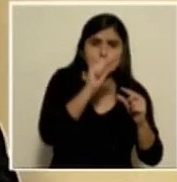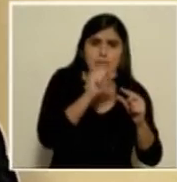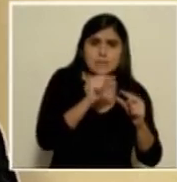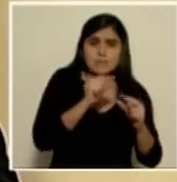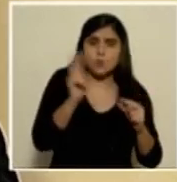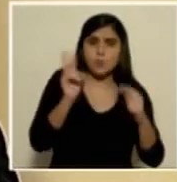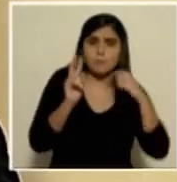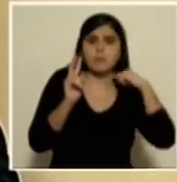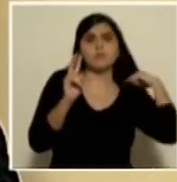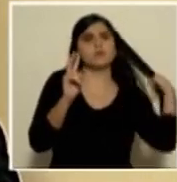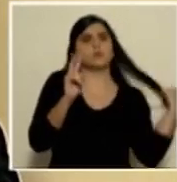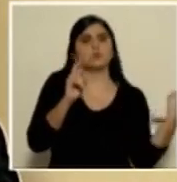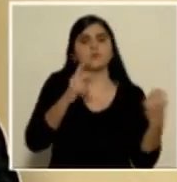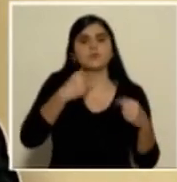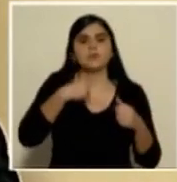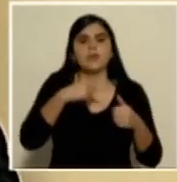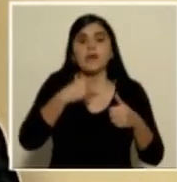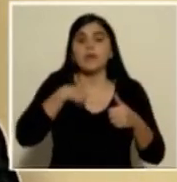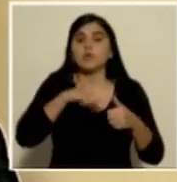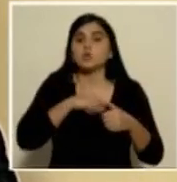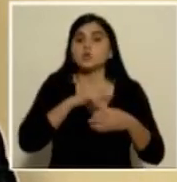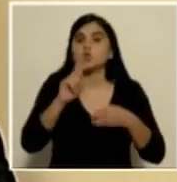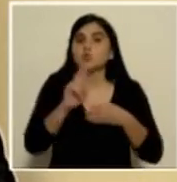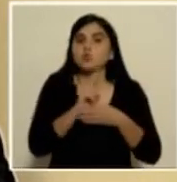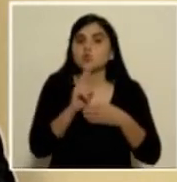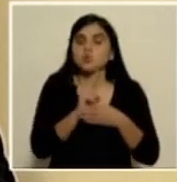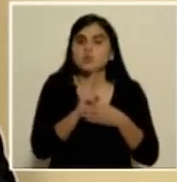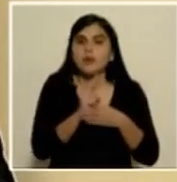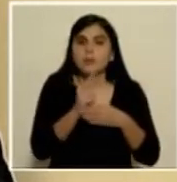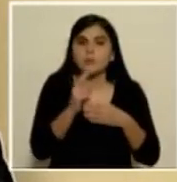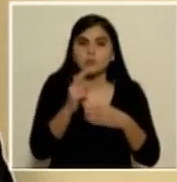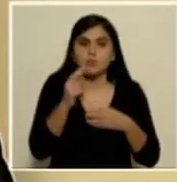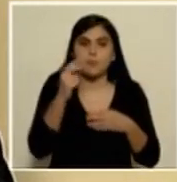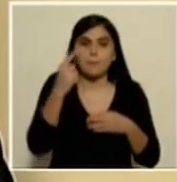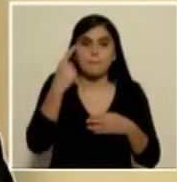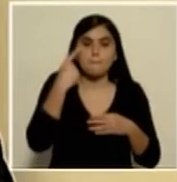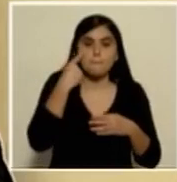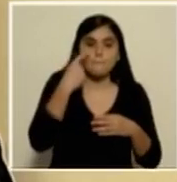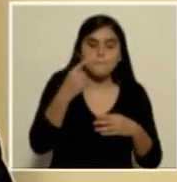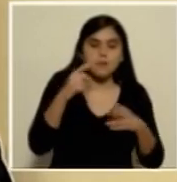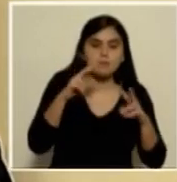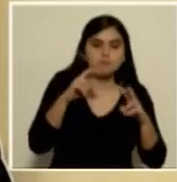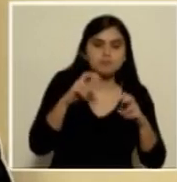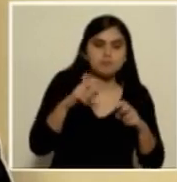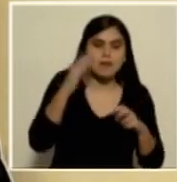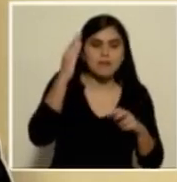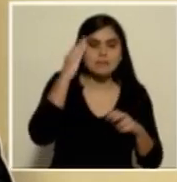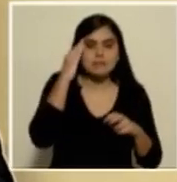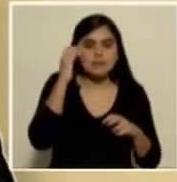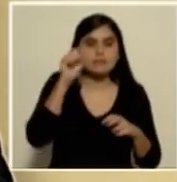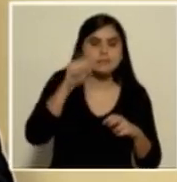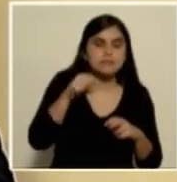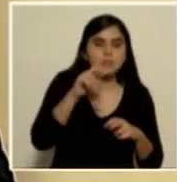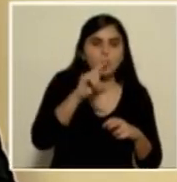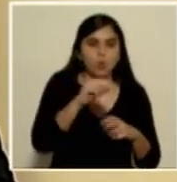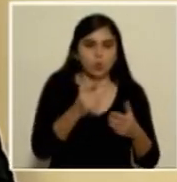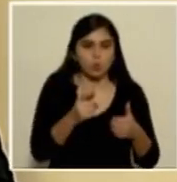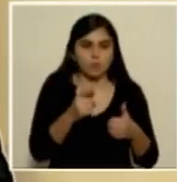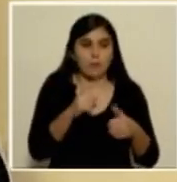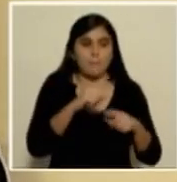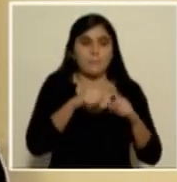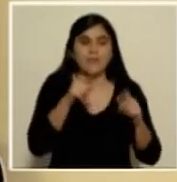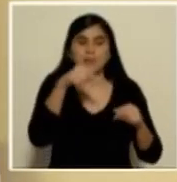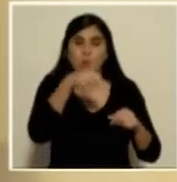virus, que son las que usamos para diagnosticar a una persona. Sin embargo, tienen una limitante, lo hemos visto, es que